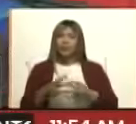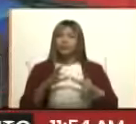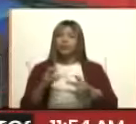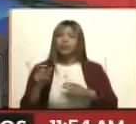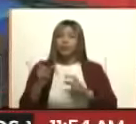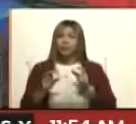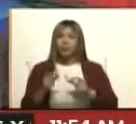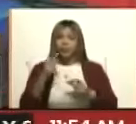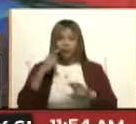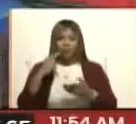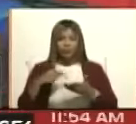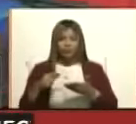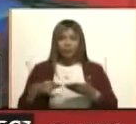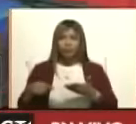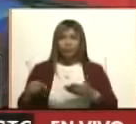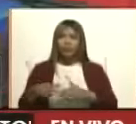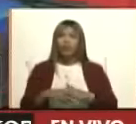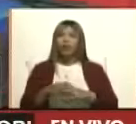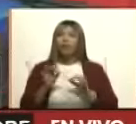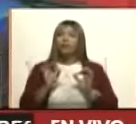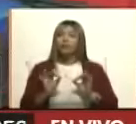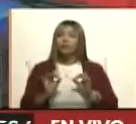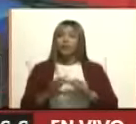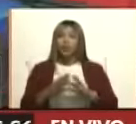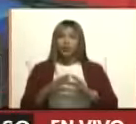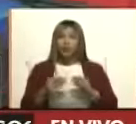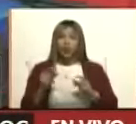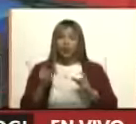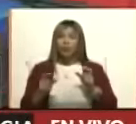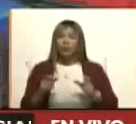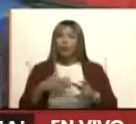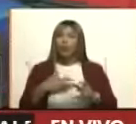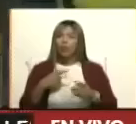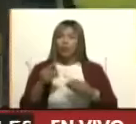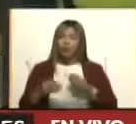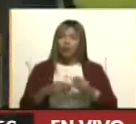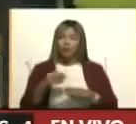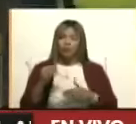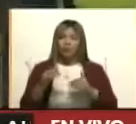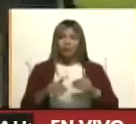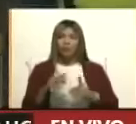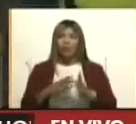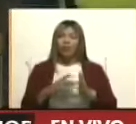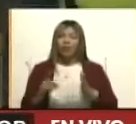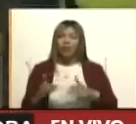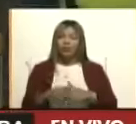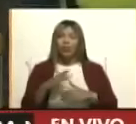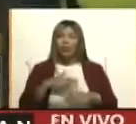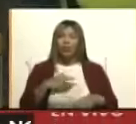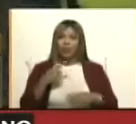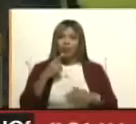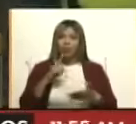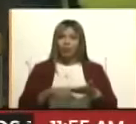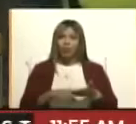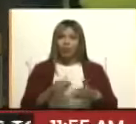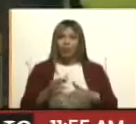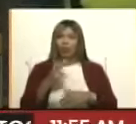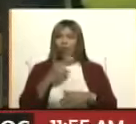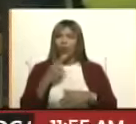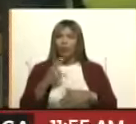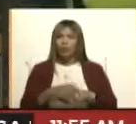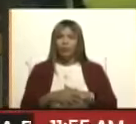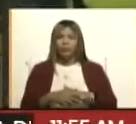personas, verificando de que realmente todas las personas puedan ejercer ese derecho, puedan cumplir su